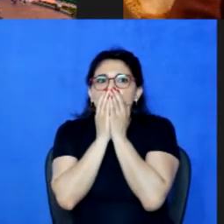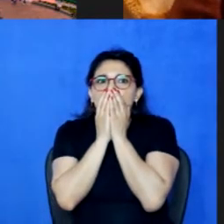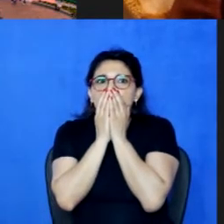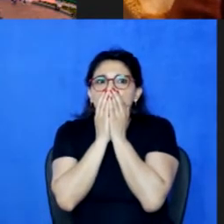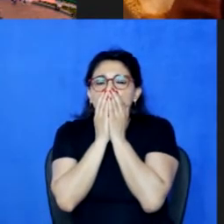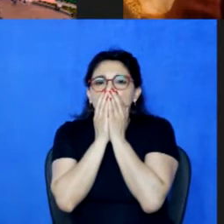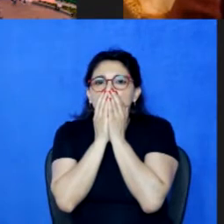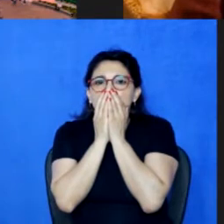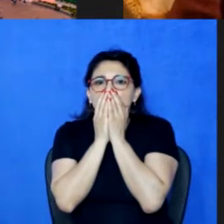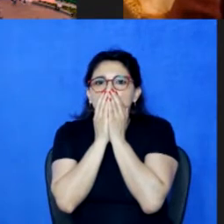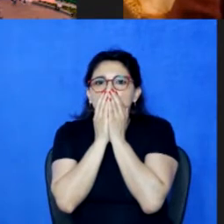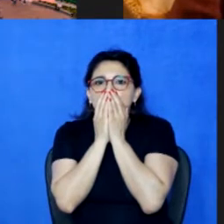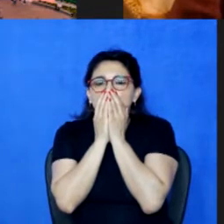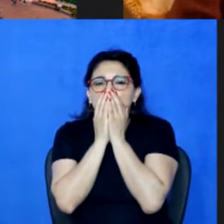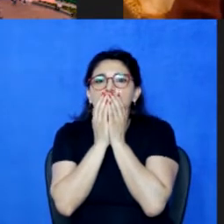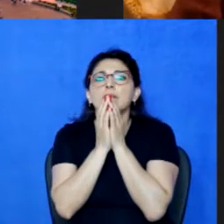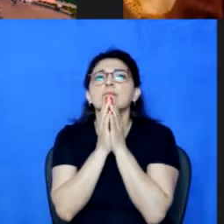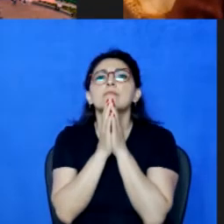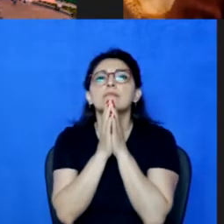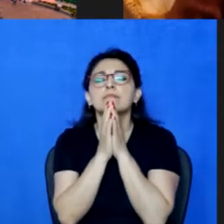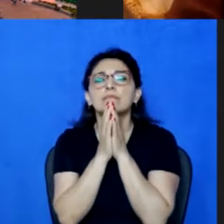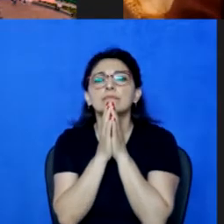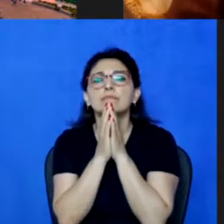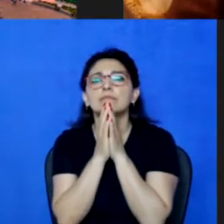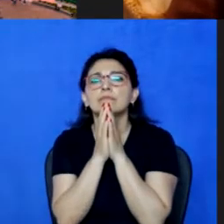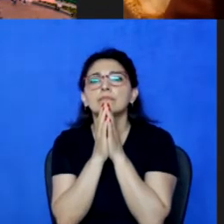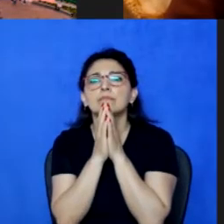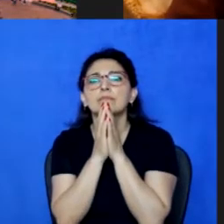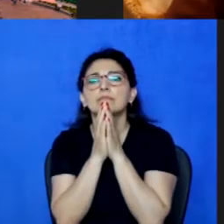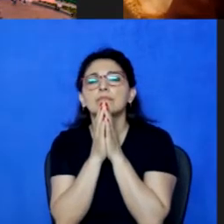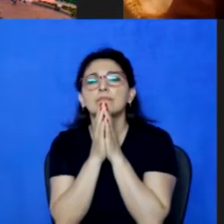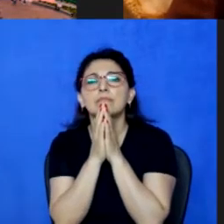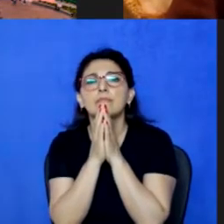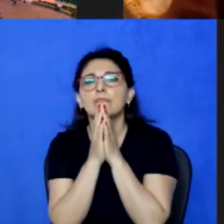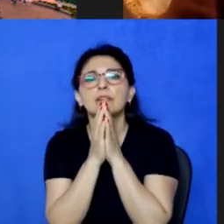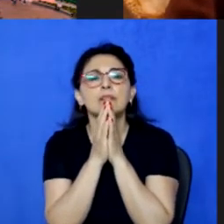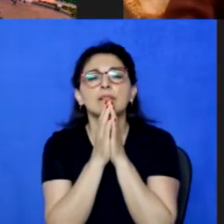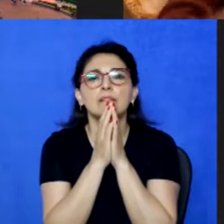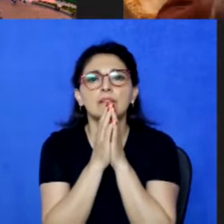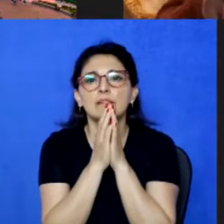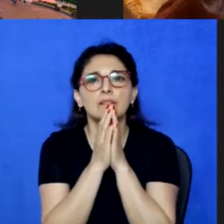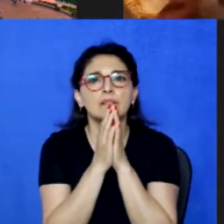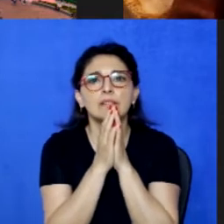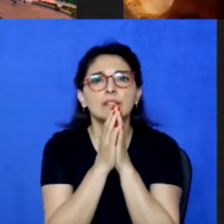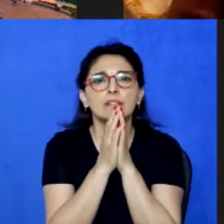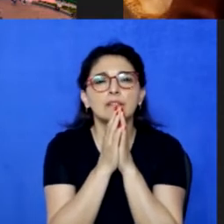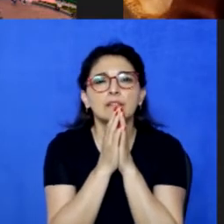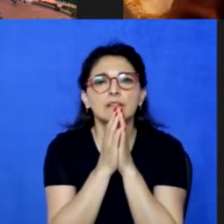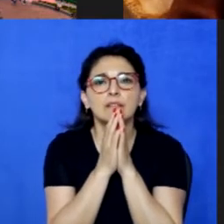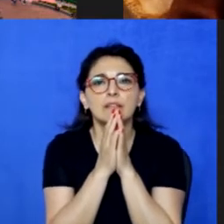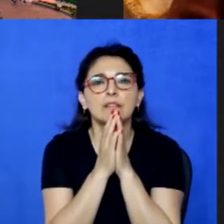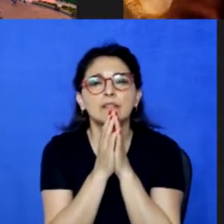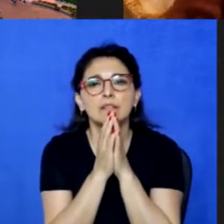pero te digo, espero que salimos todos de esta cosa y que con la mitad de lo